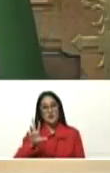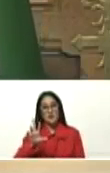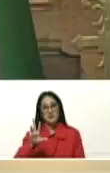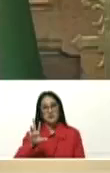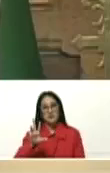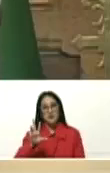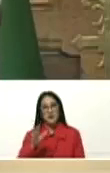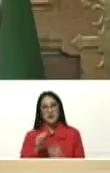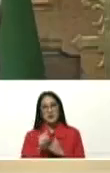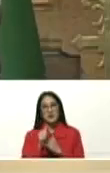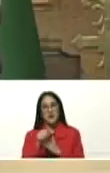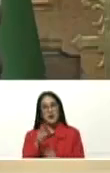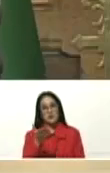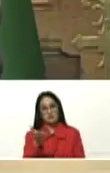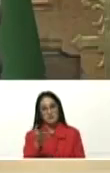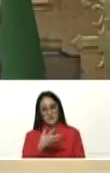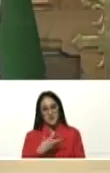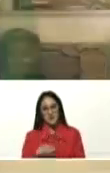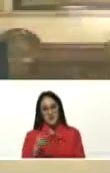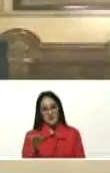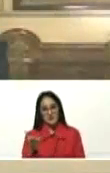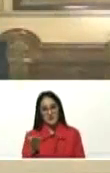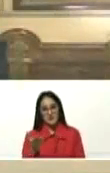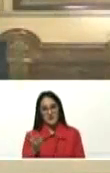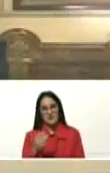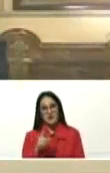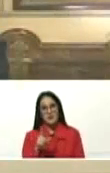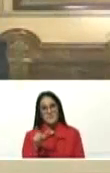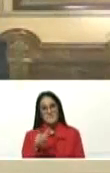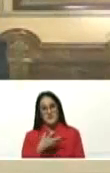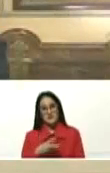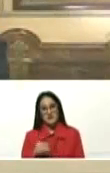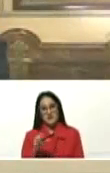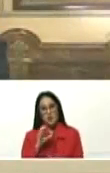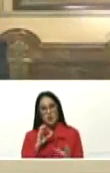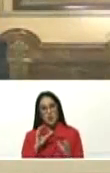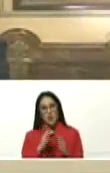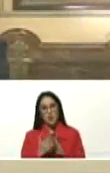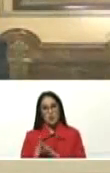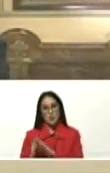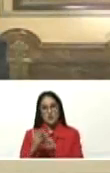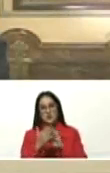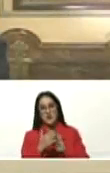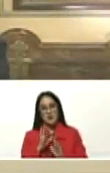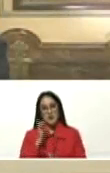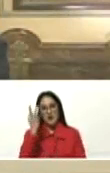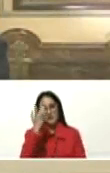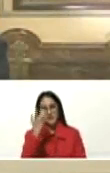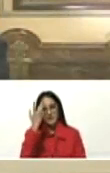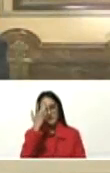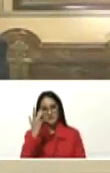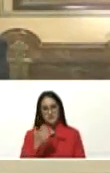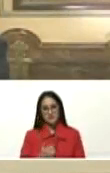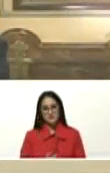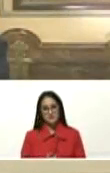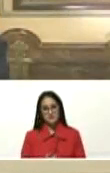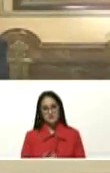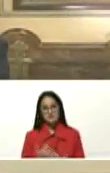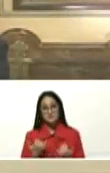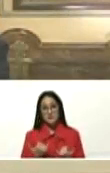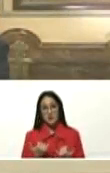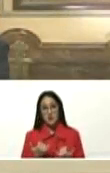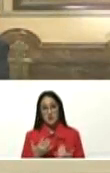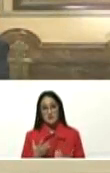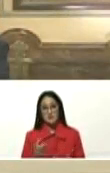con el liderazgo de usted, presidente Embaló, como presidente de la Comunidad de Estados de África Occidental, que hoy ejerce